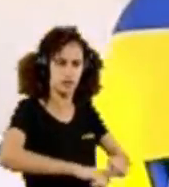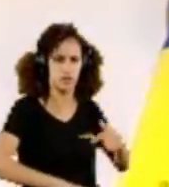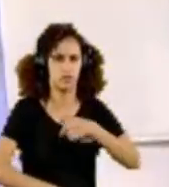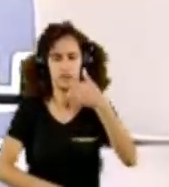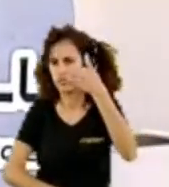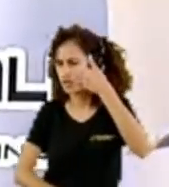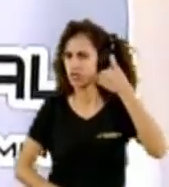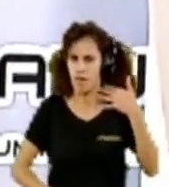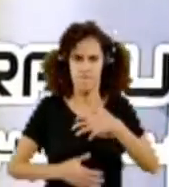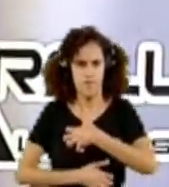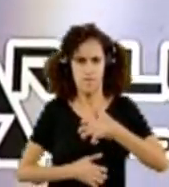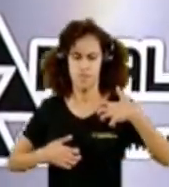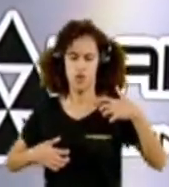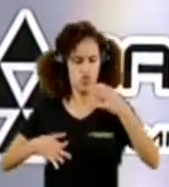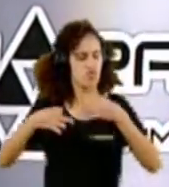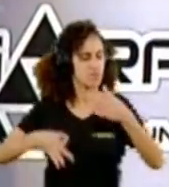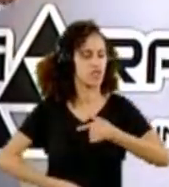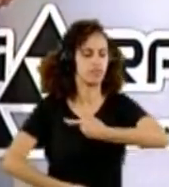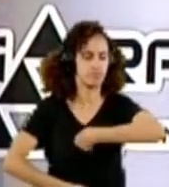Pues en Arabia yo seré siempre